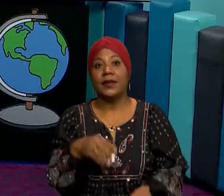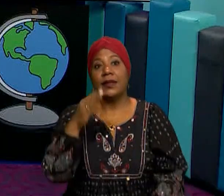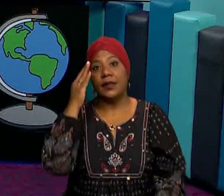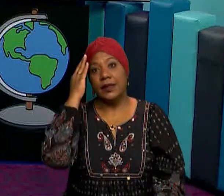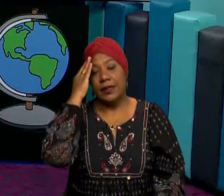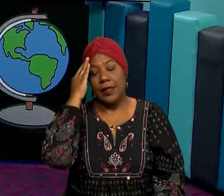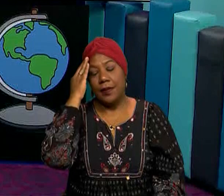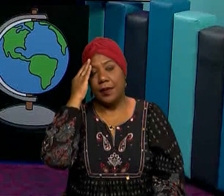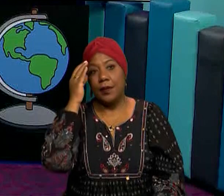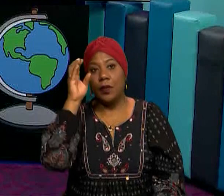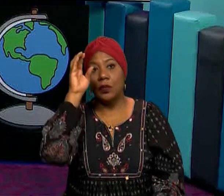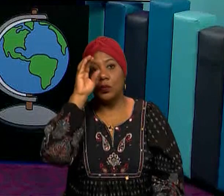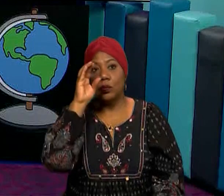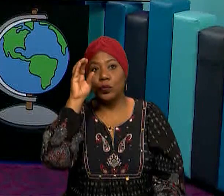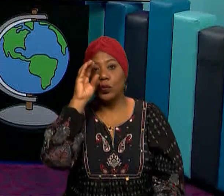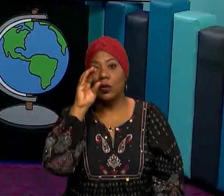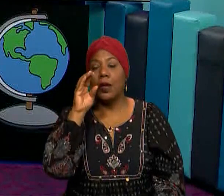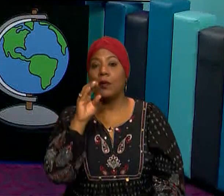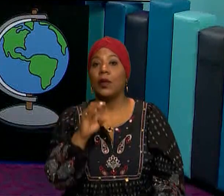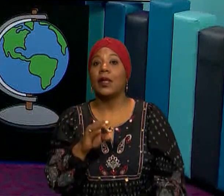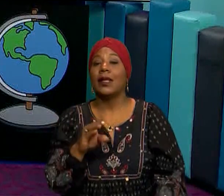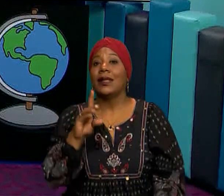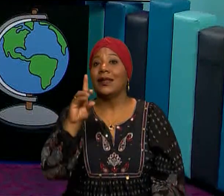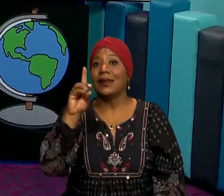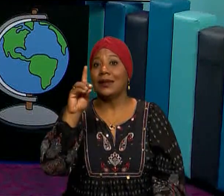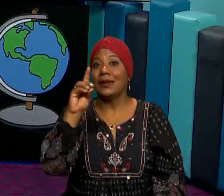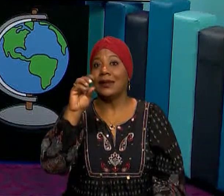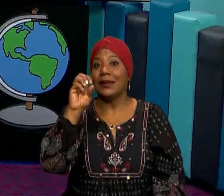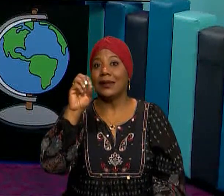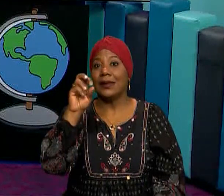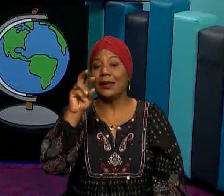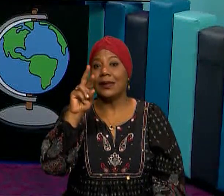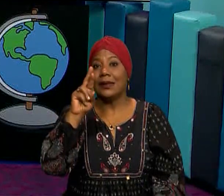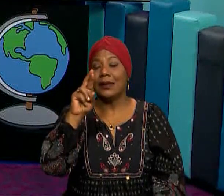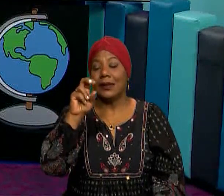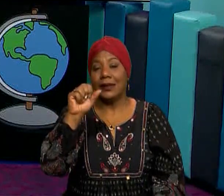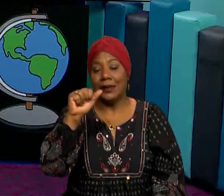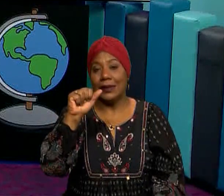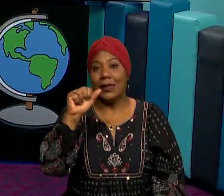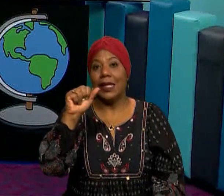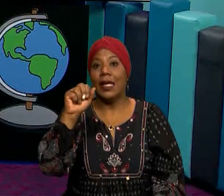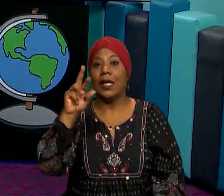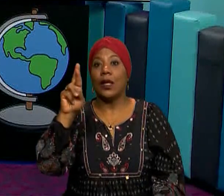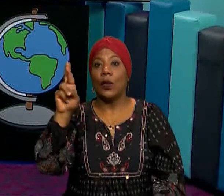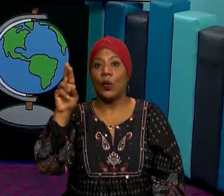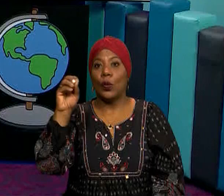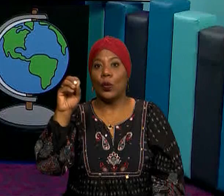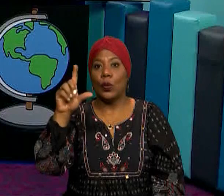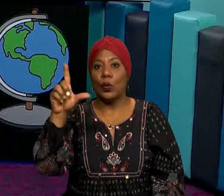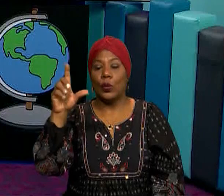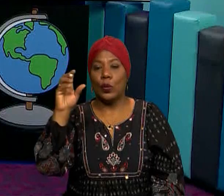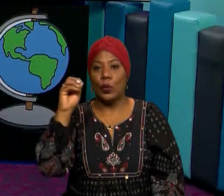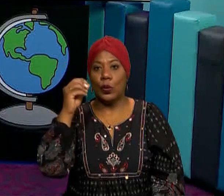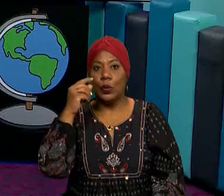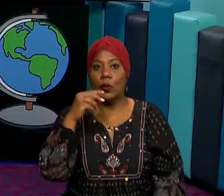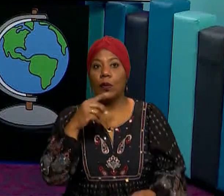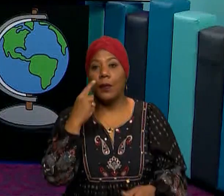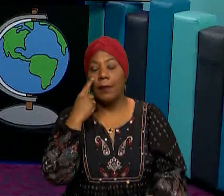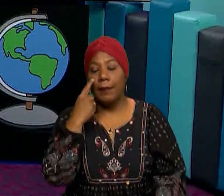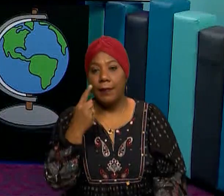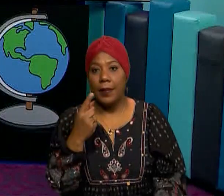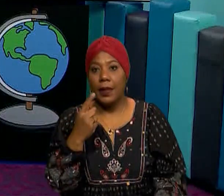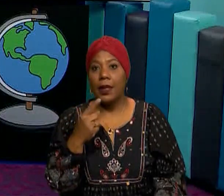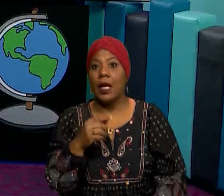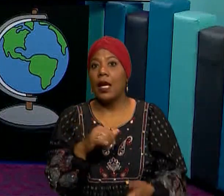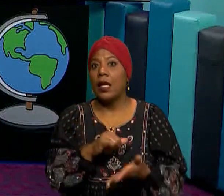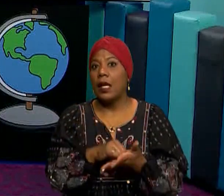identificamos el inicio, pasamos al desarrollo de la historia. Aquí es donde viene el conflicto, vienen los sucesos. ¿Qué pasa?